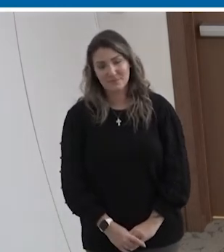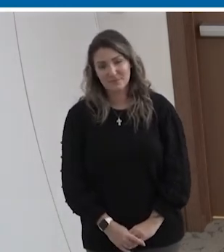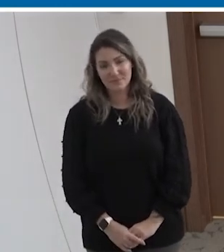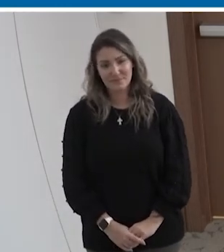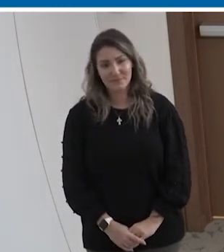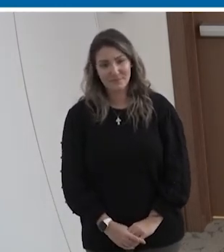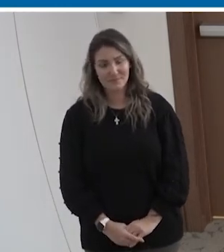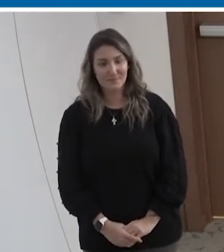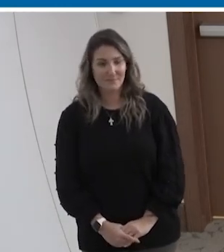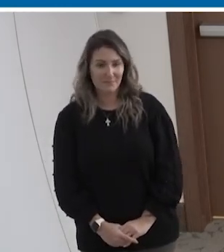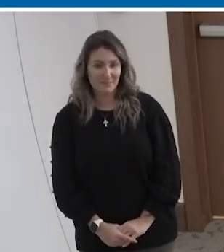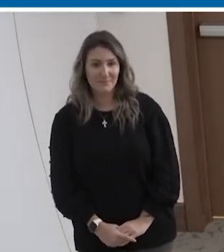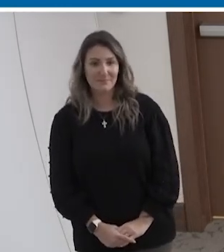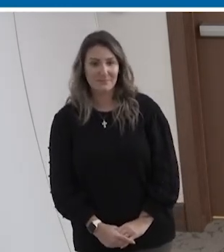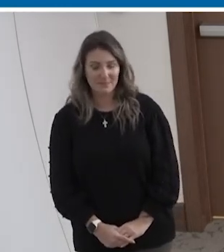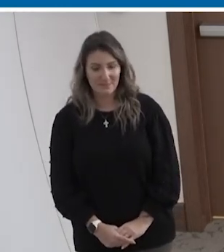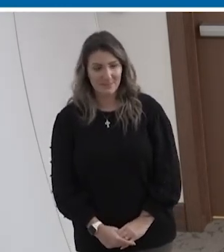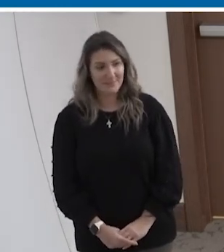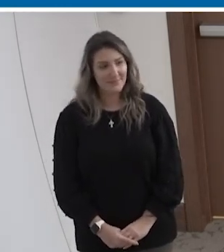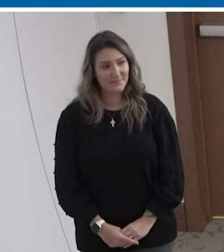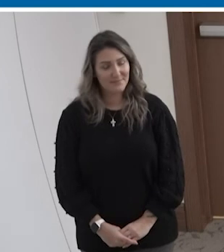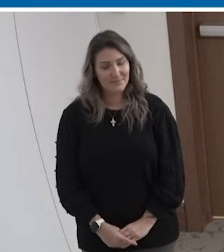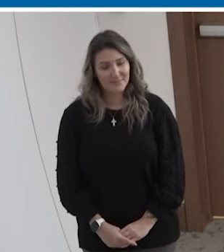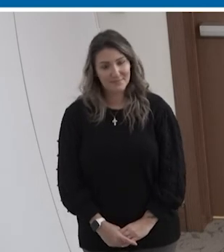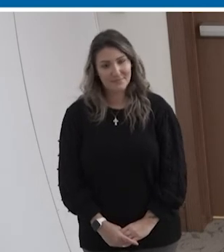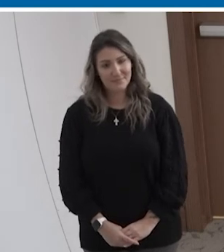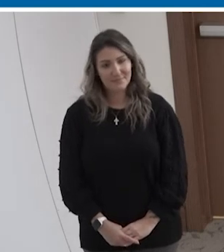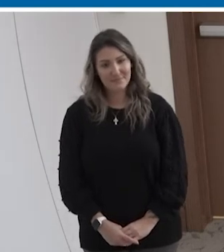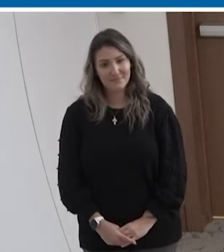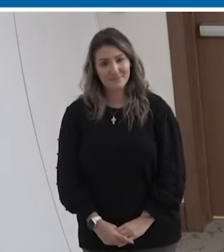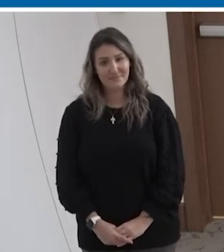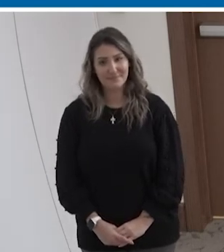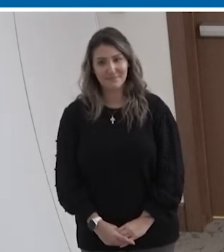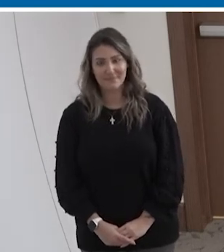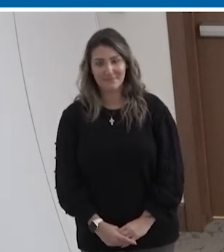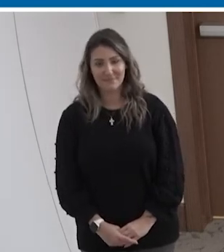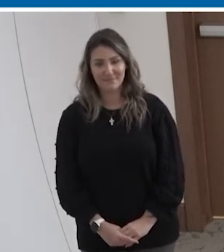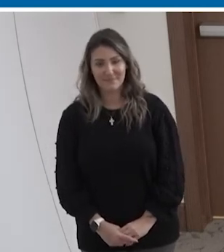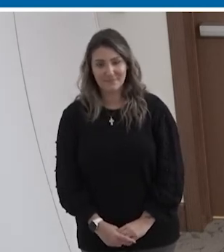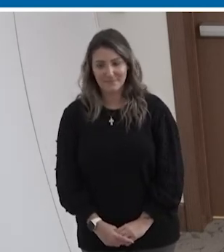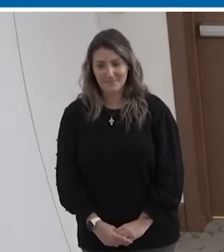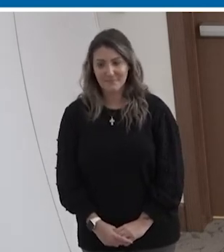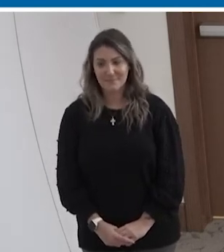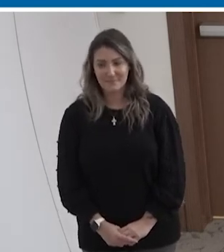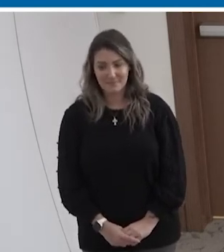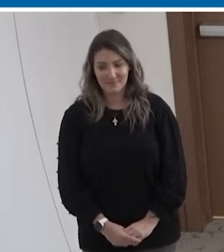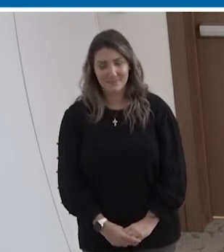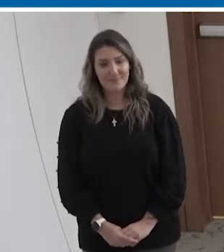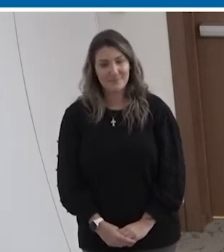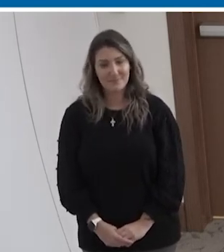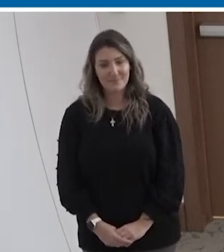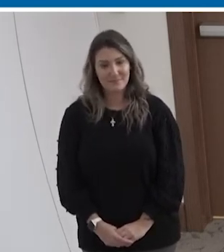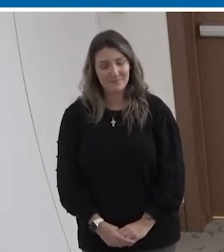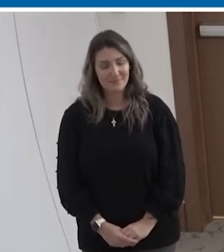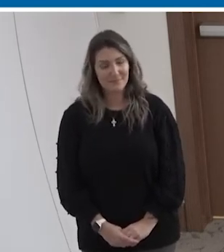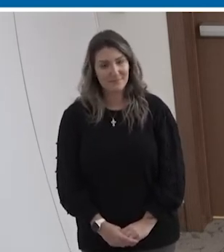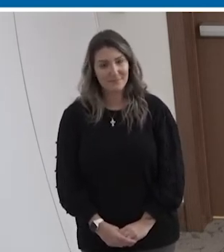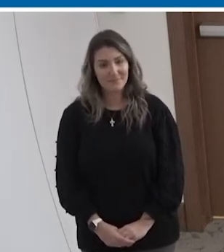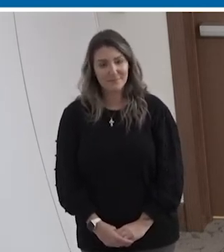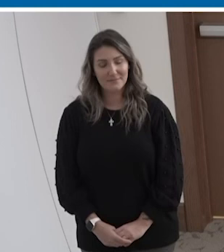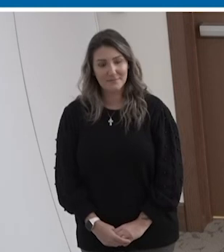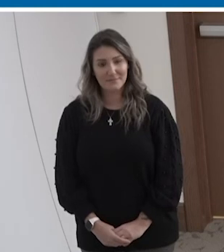este foro, y estamos muy entusiasmados de poder trabajar con las escuelas de Kansas City